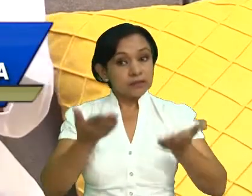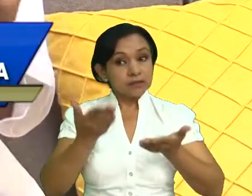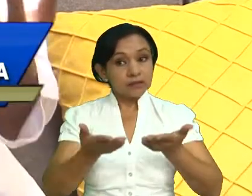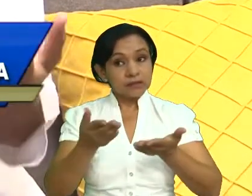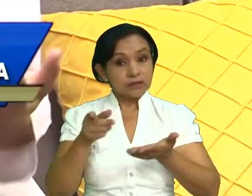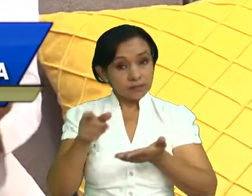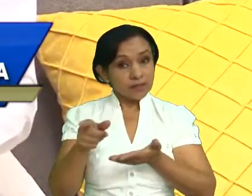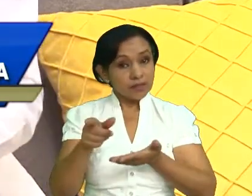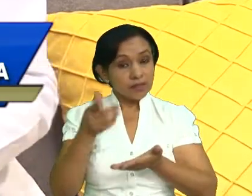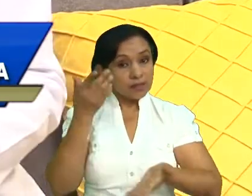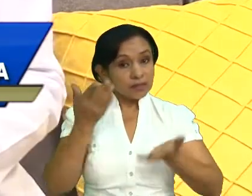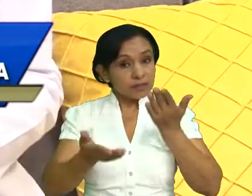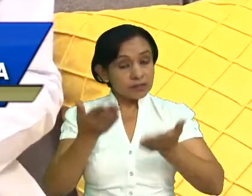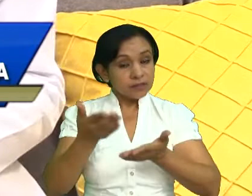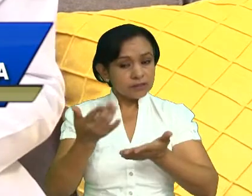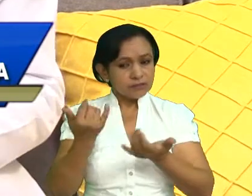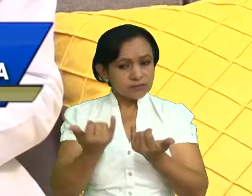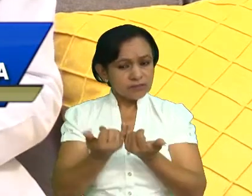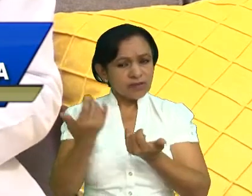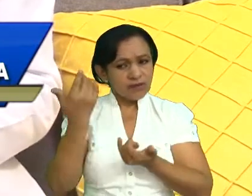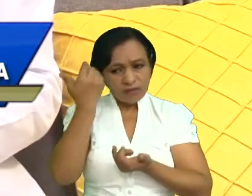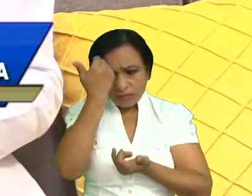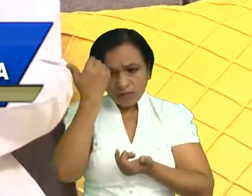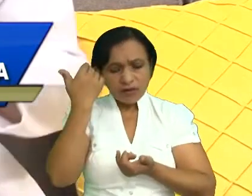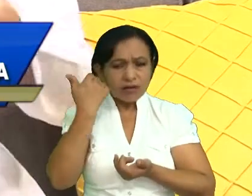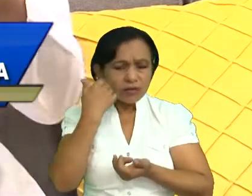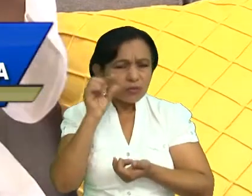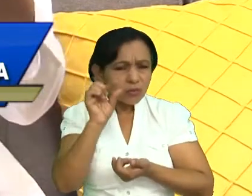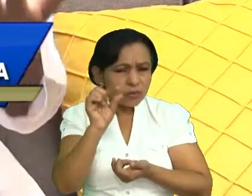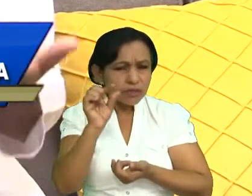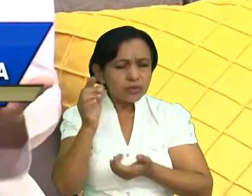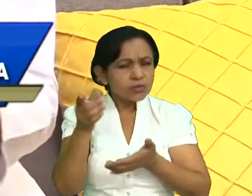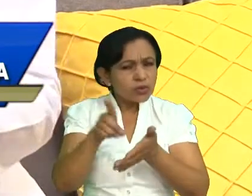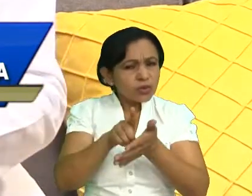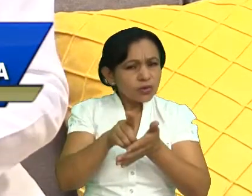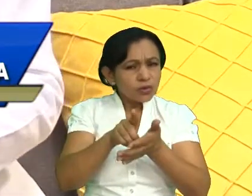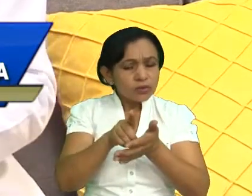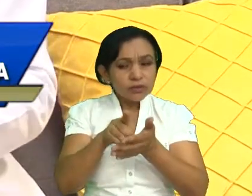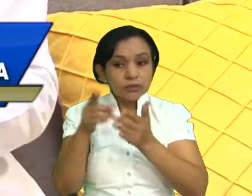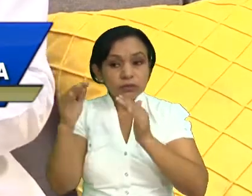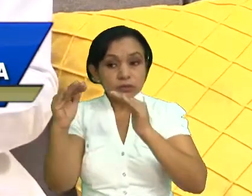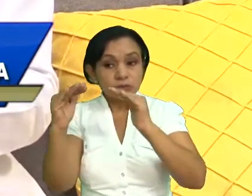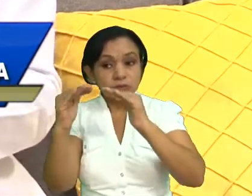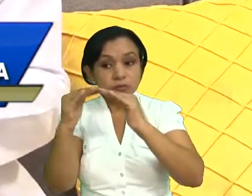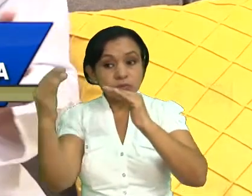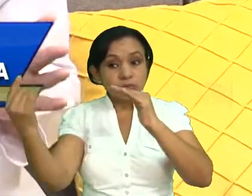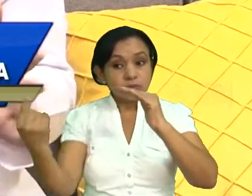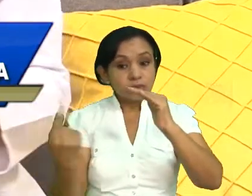si tiene alguna sintomatología leve y se va a ir a su casita, ¿verdad?, para guardar ahí